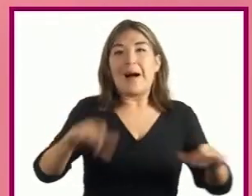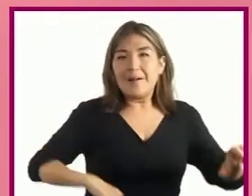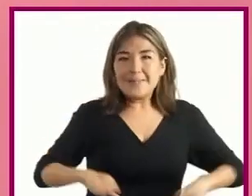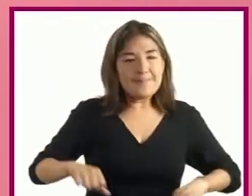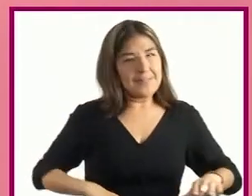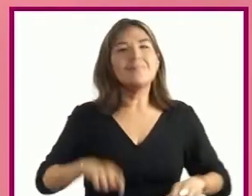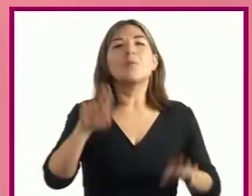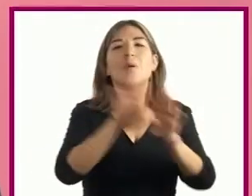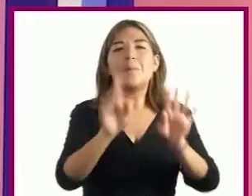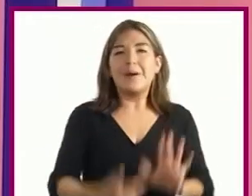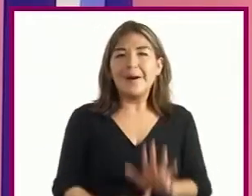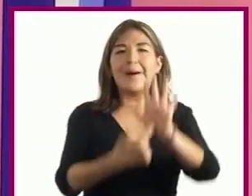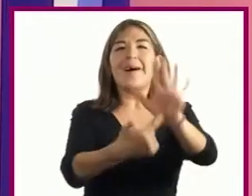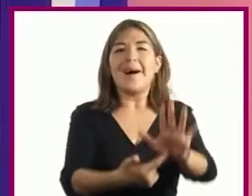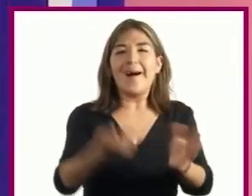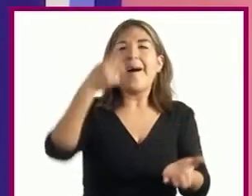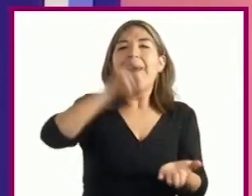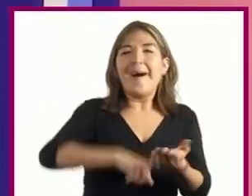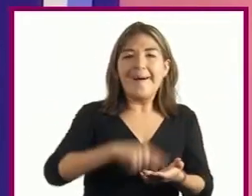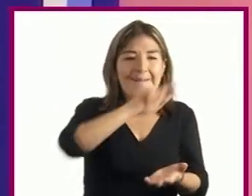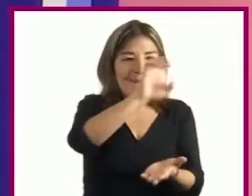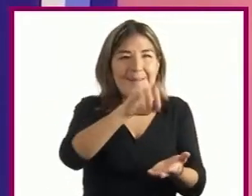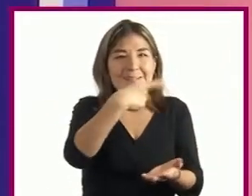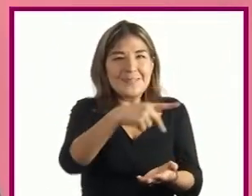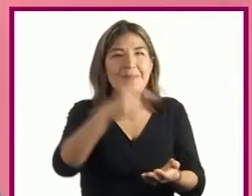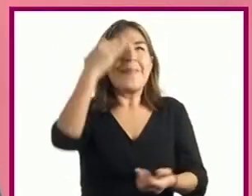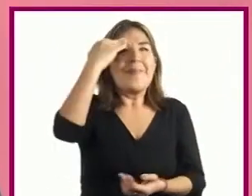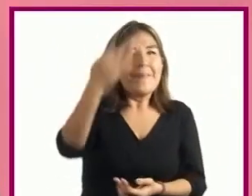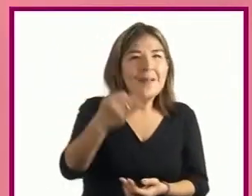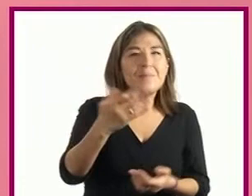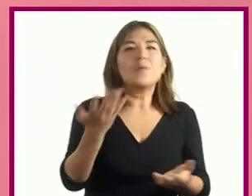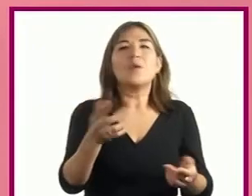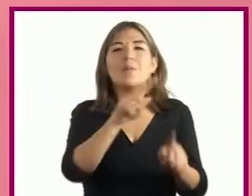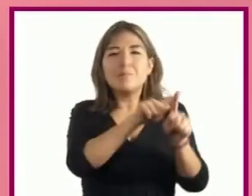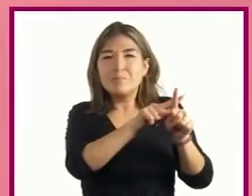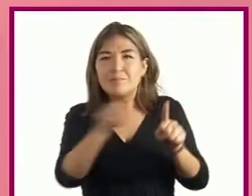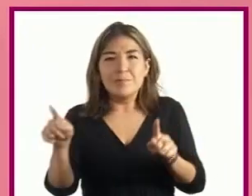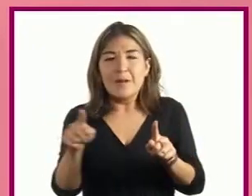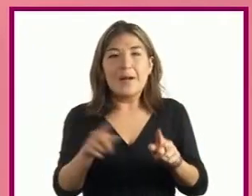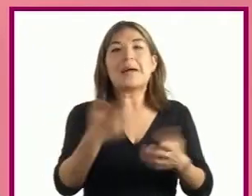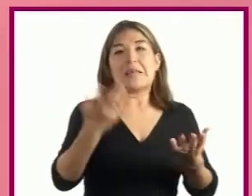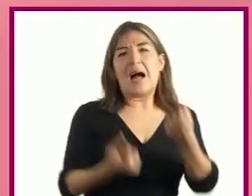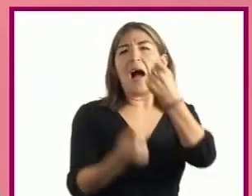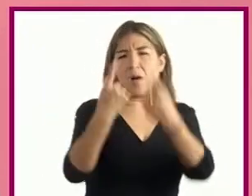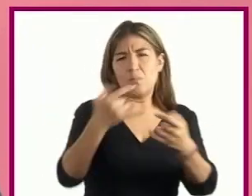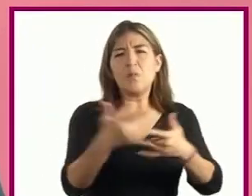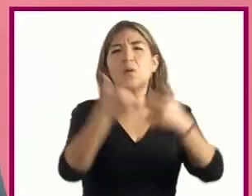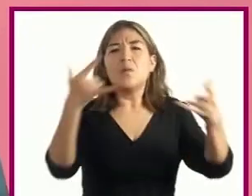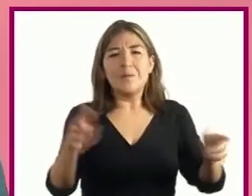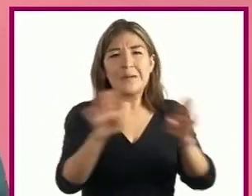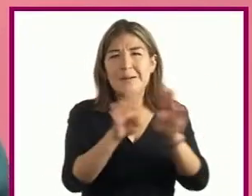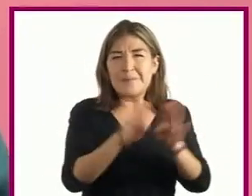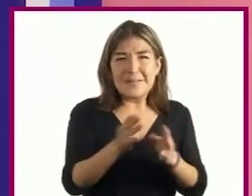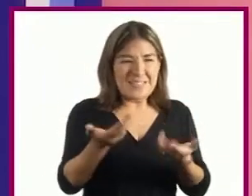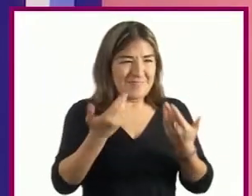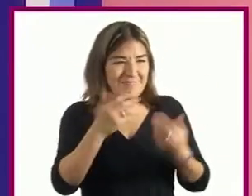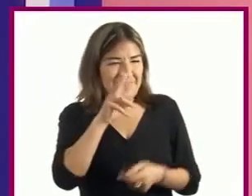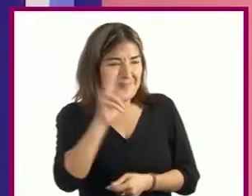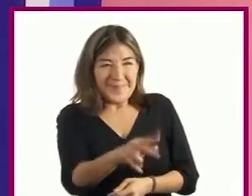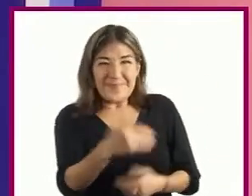sino que brinda un ambiente en el que ubicamos una época, aunque en algunas historias no sea fácilmente